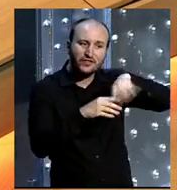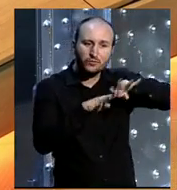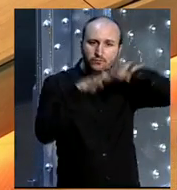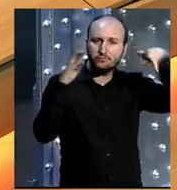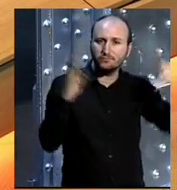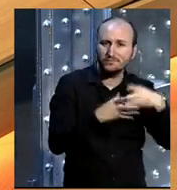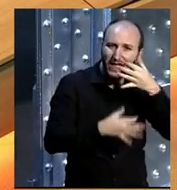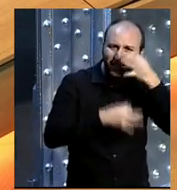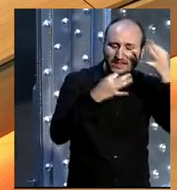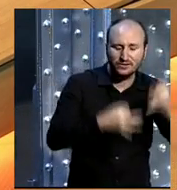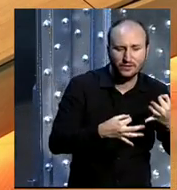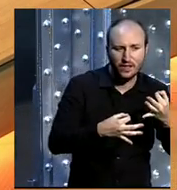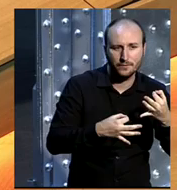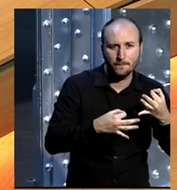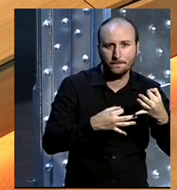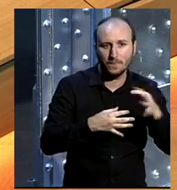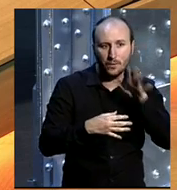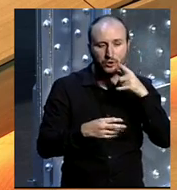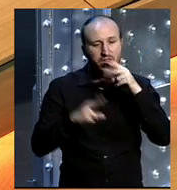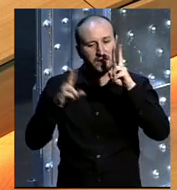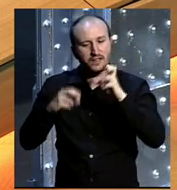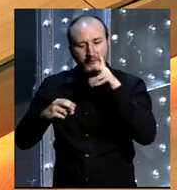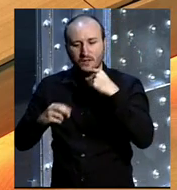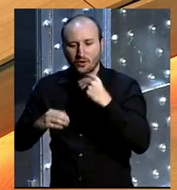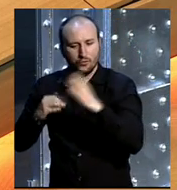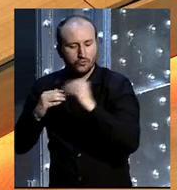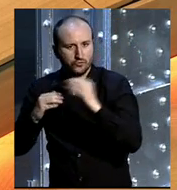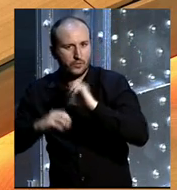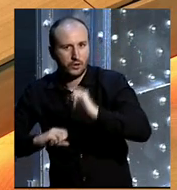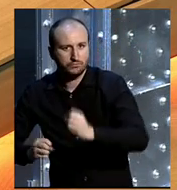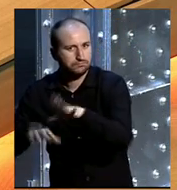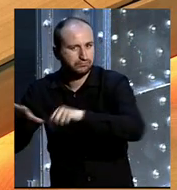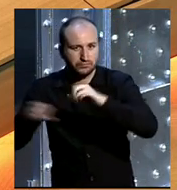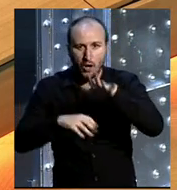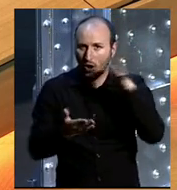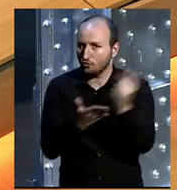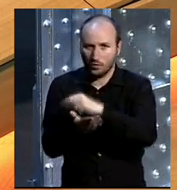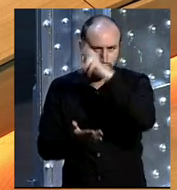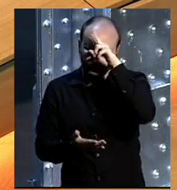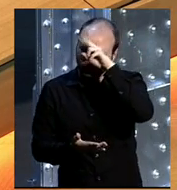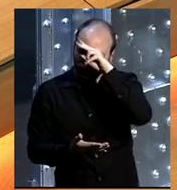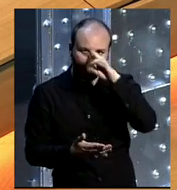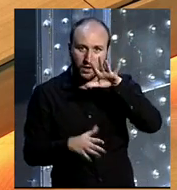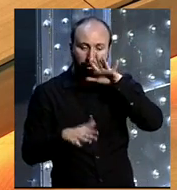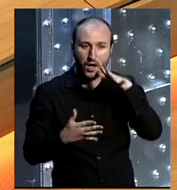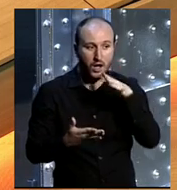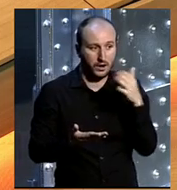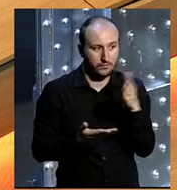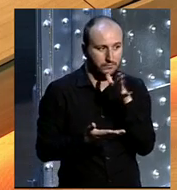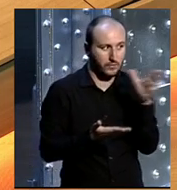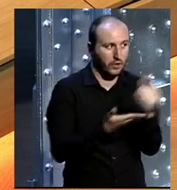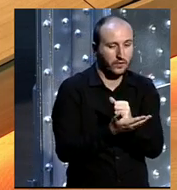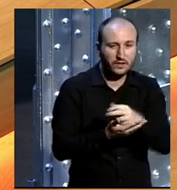tema que nos preocupa mucho a las asociaciones de consumidores. Nos preocupa mucho, y os voy a decir más, estáis hablando ahora de Estados Unidos, estáis